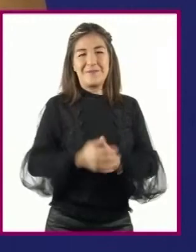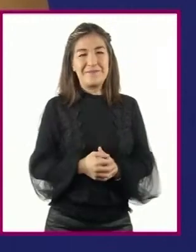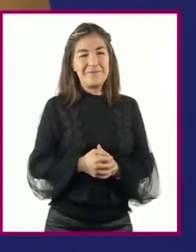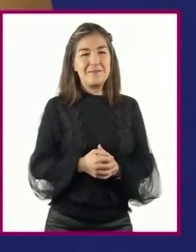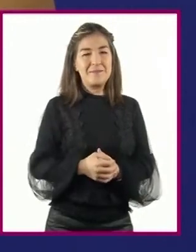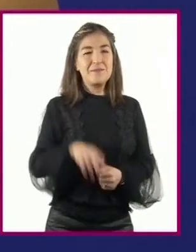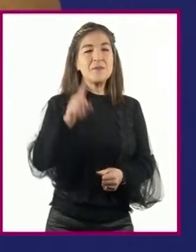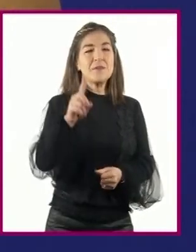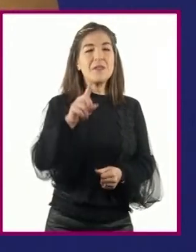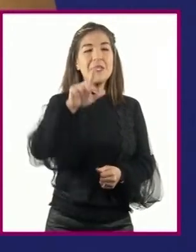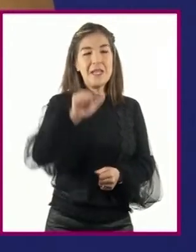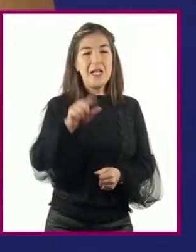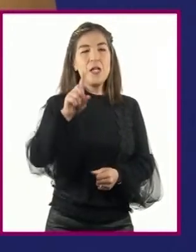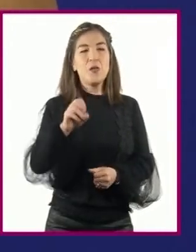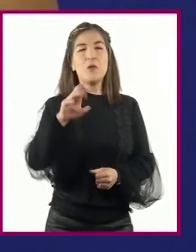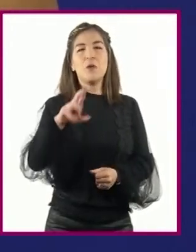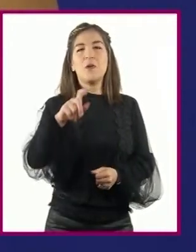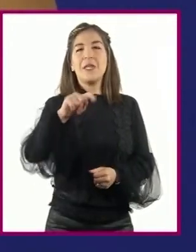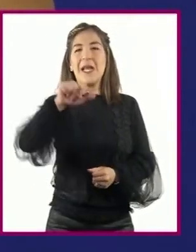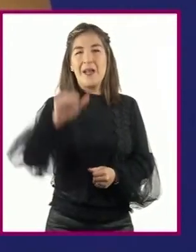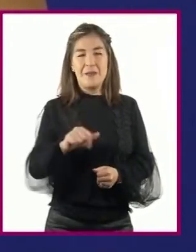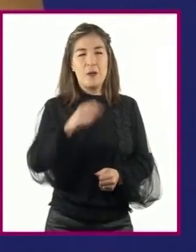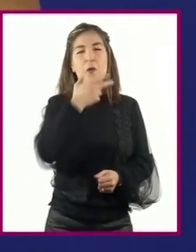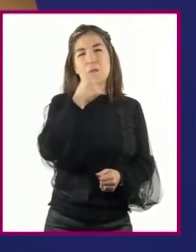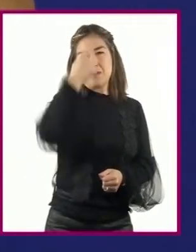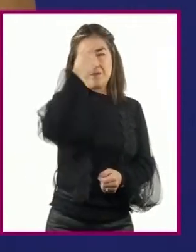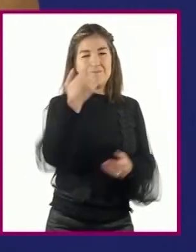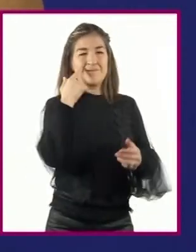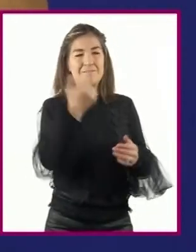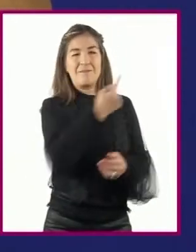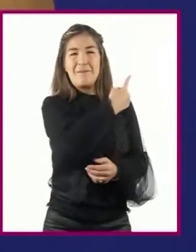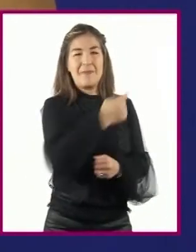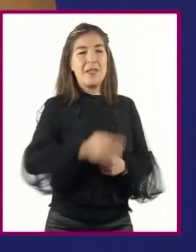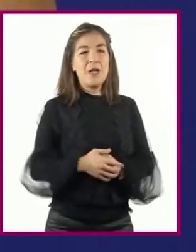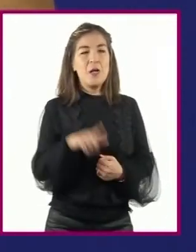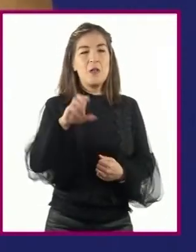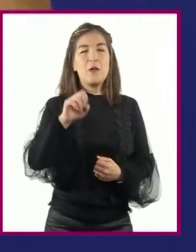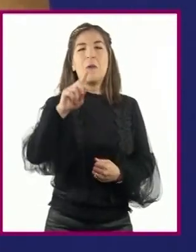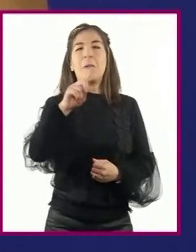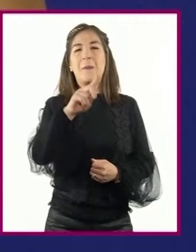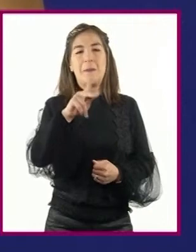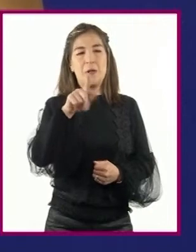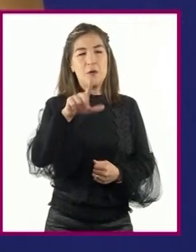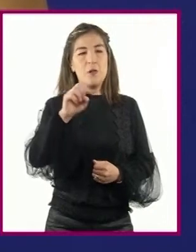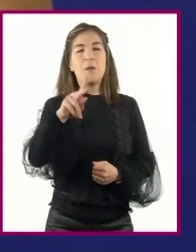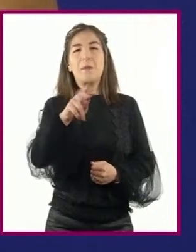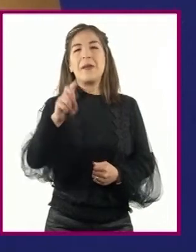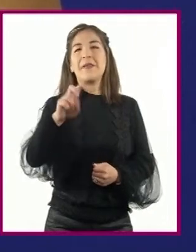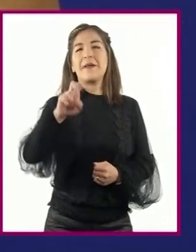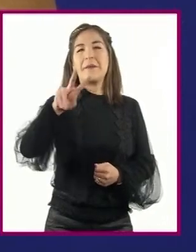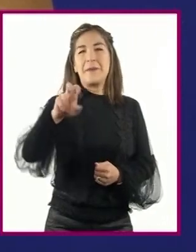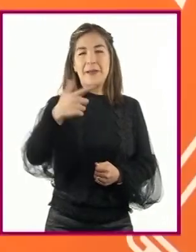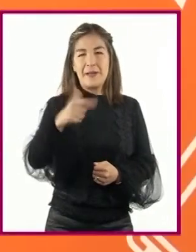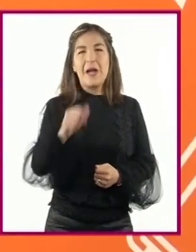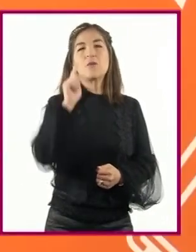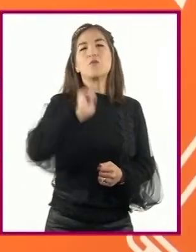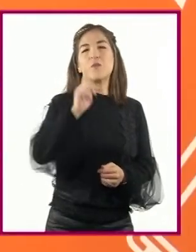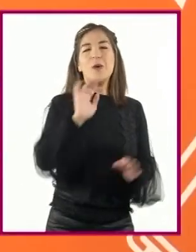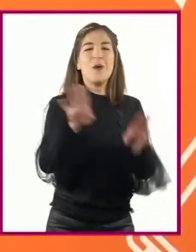La Dorotea, de Lope de Vega, cuenta la historia de los amores de Dorotea, la